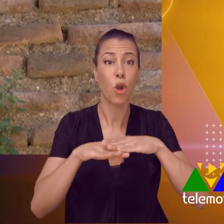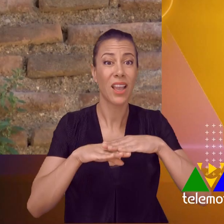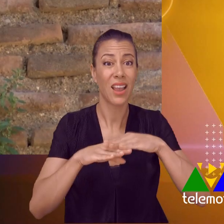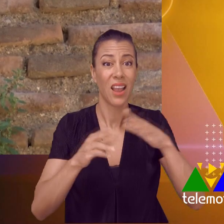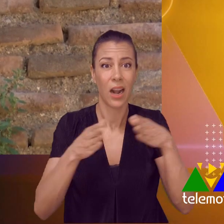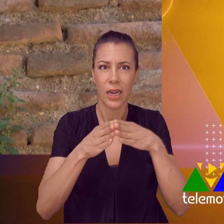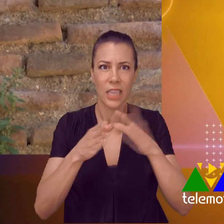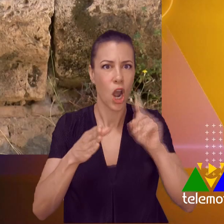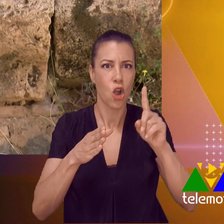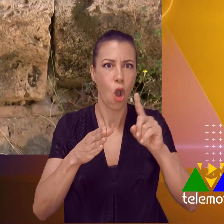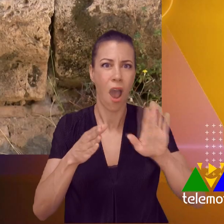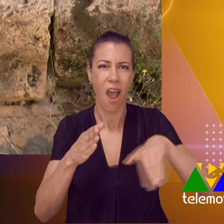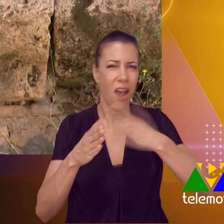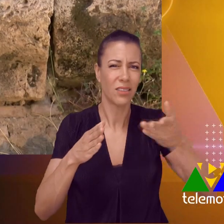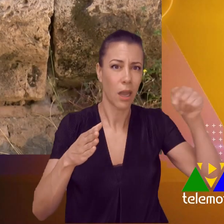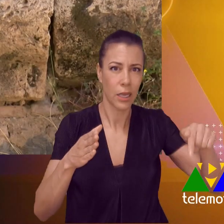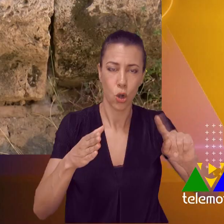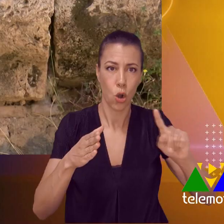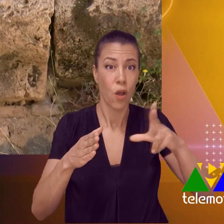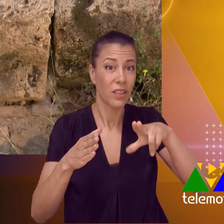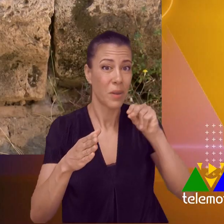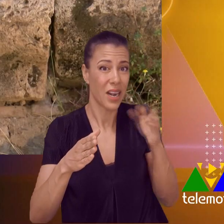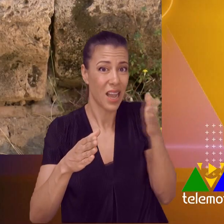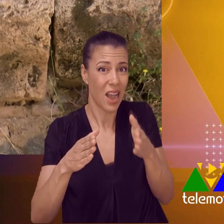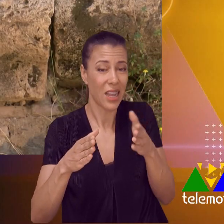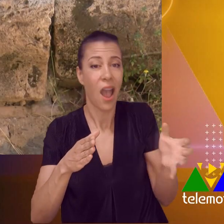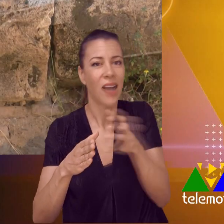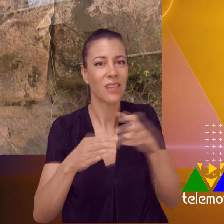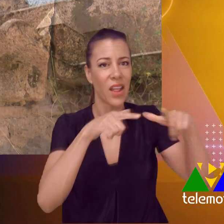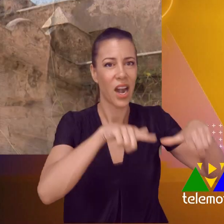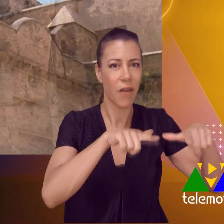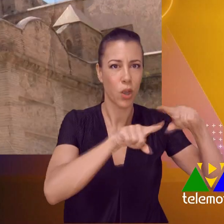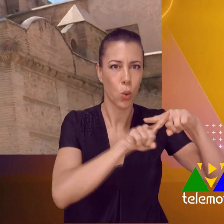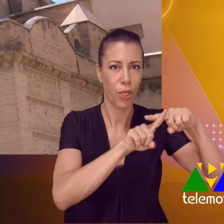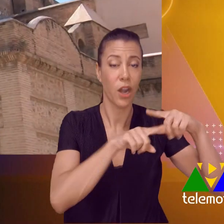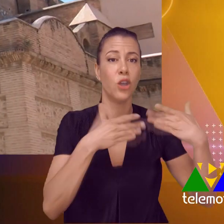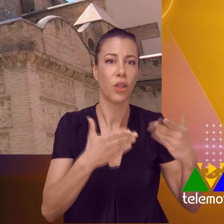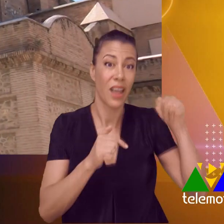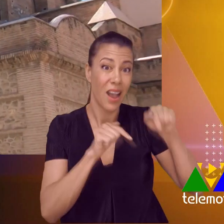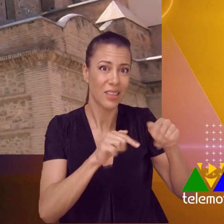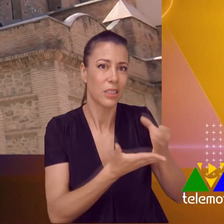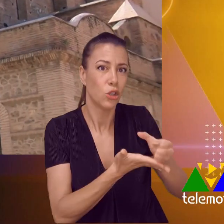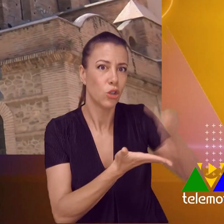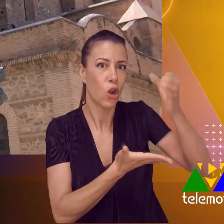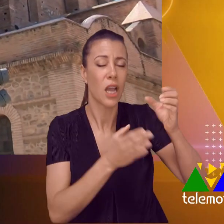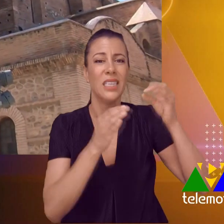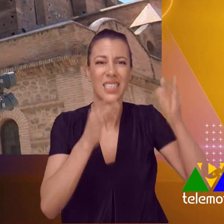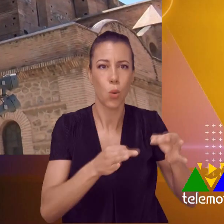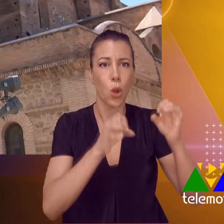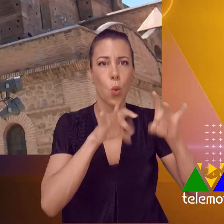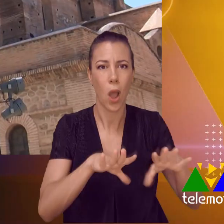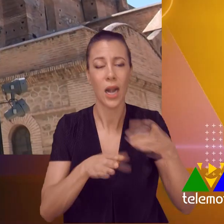decir, la iglesia terminaría aquí en esta parte antes de la nave de crucero, y ahí estaría esa torre, que sería igual que la Torre de la